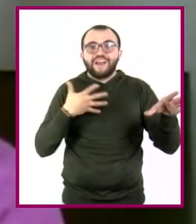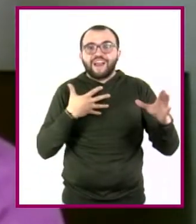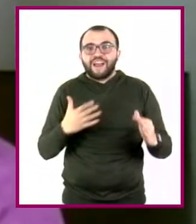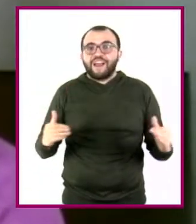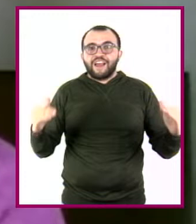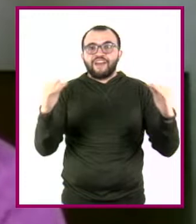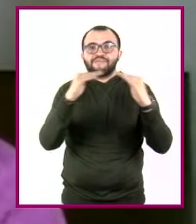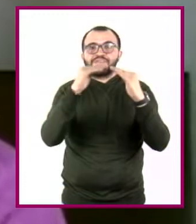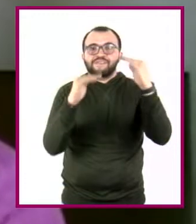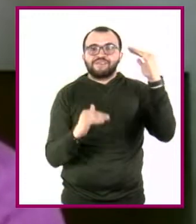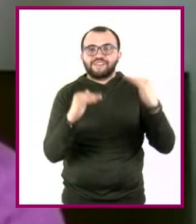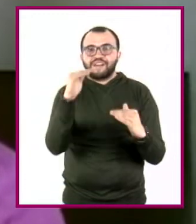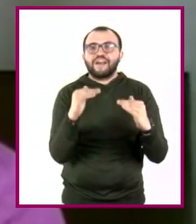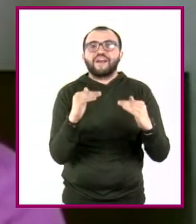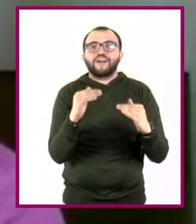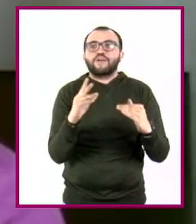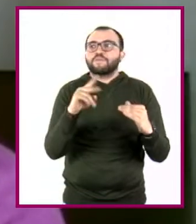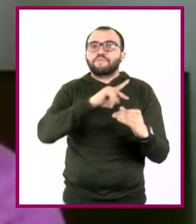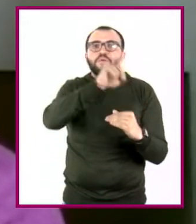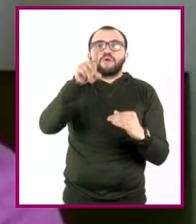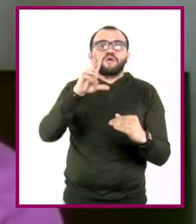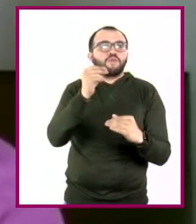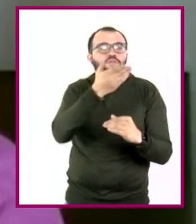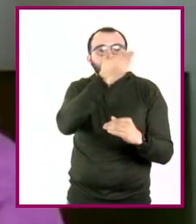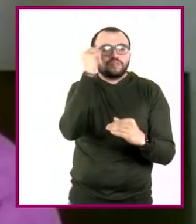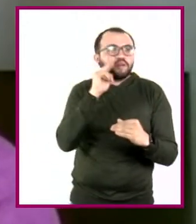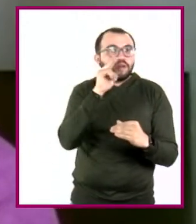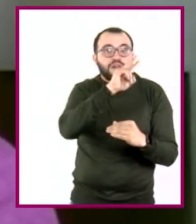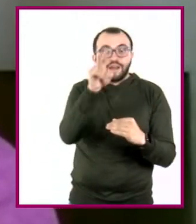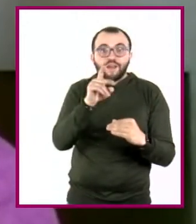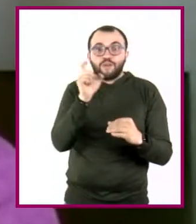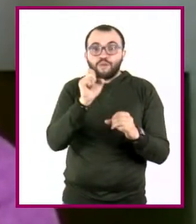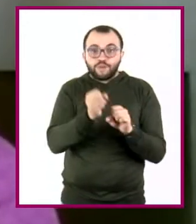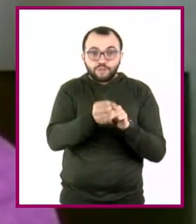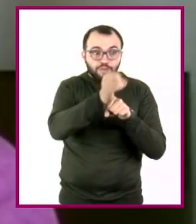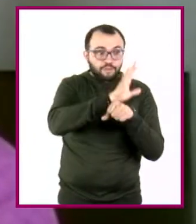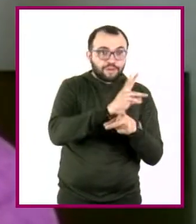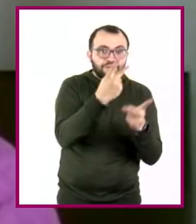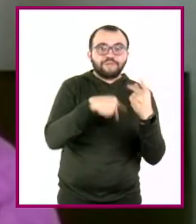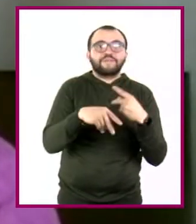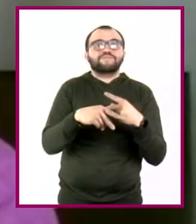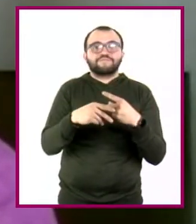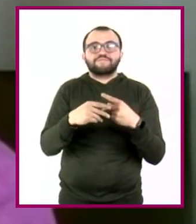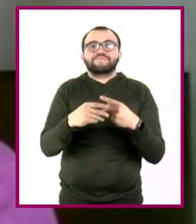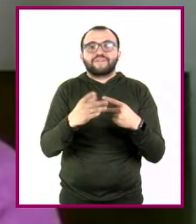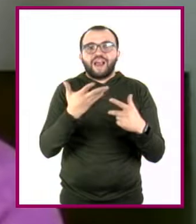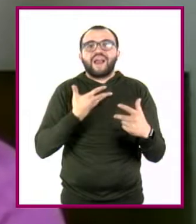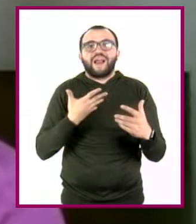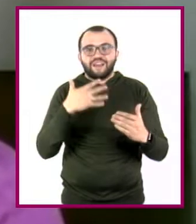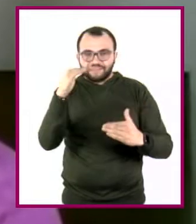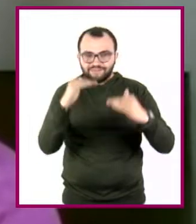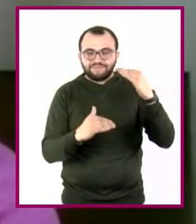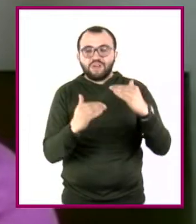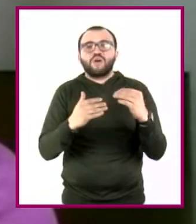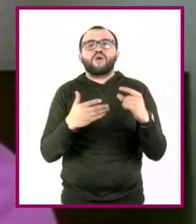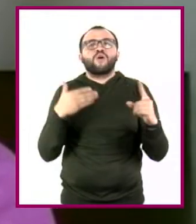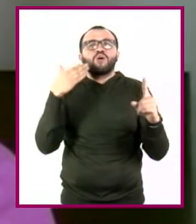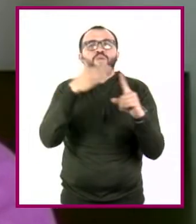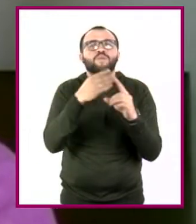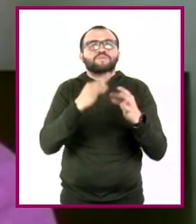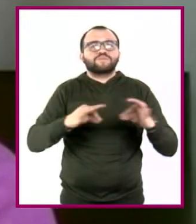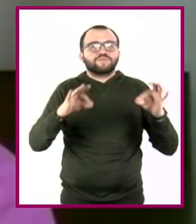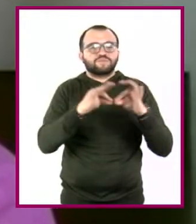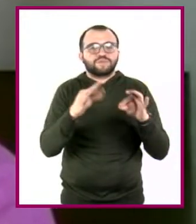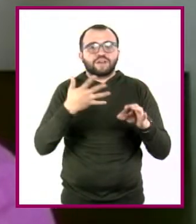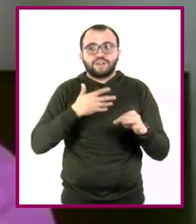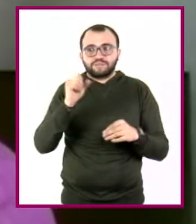se exacerbaron justamente en el confinamiento. La opción principal que